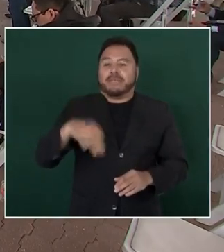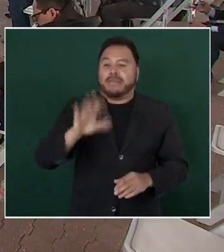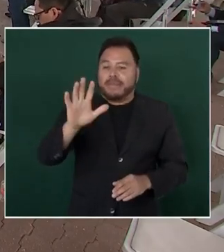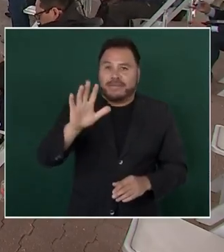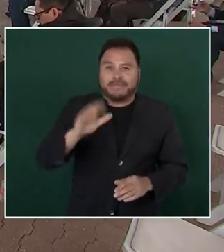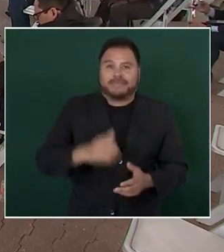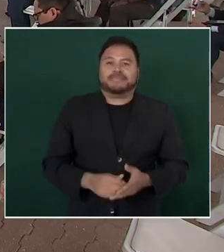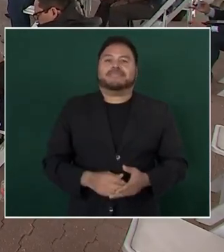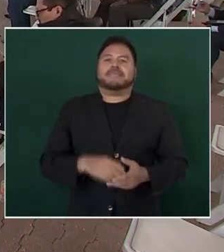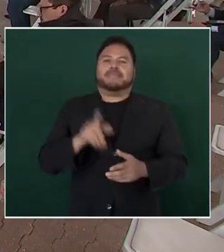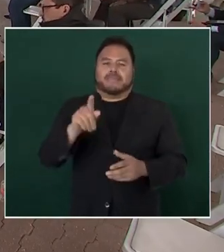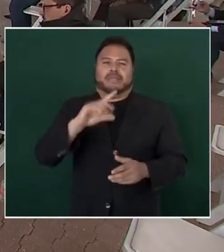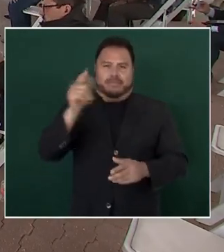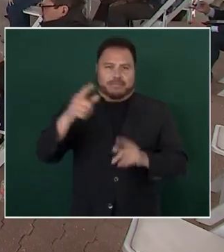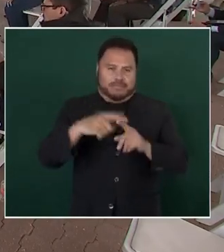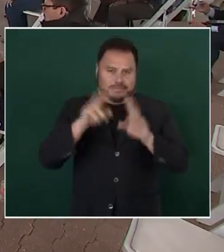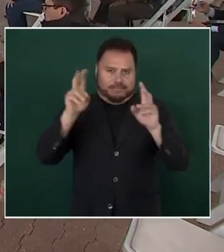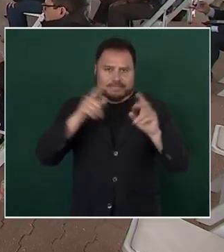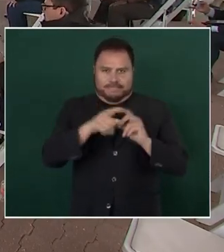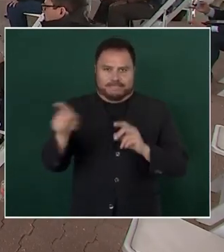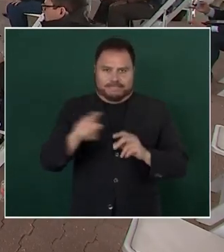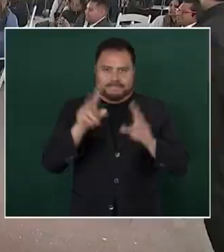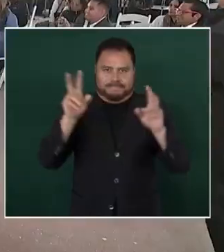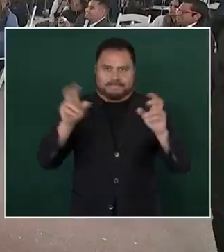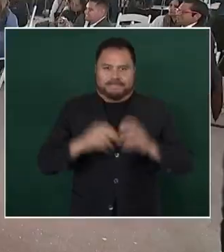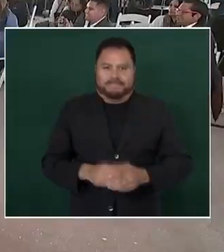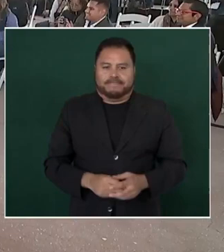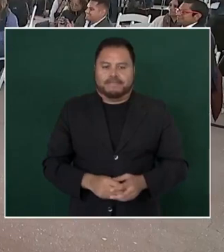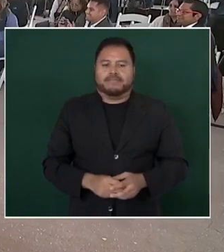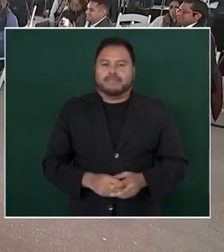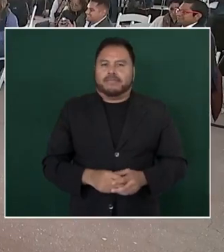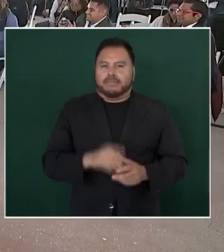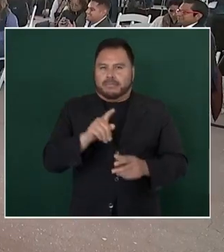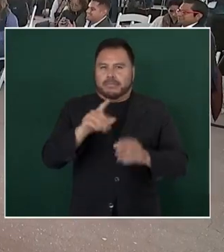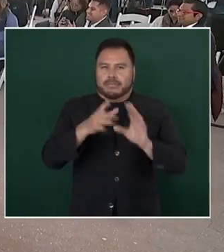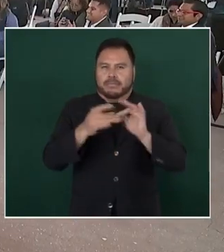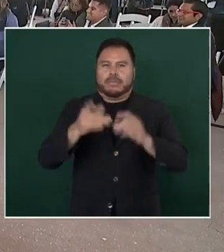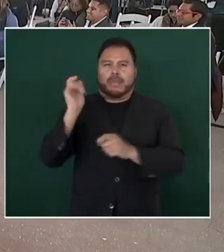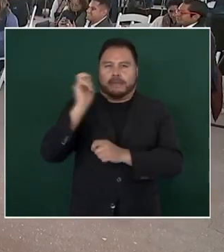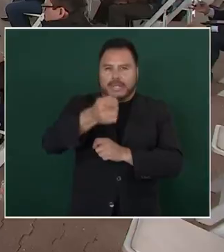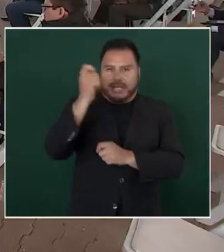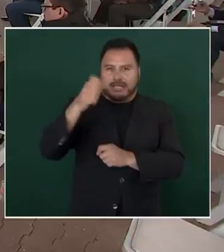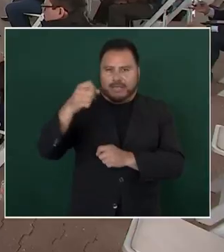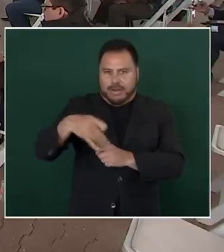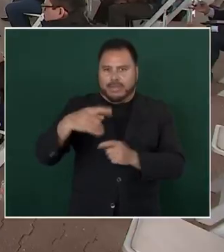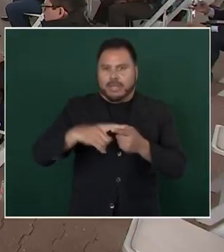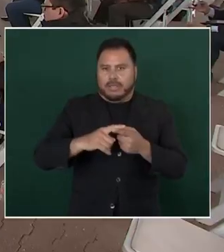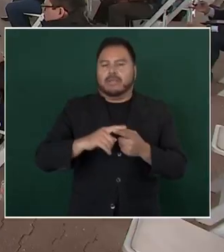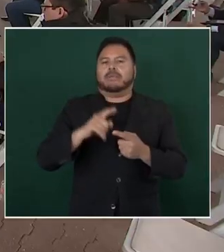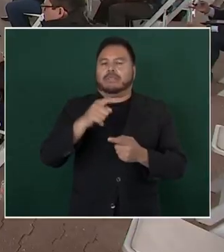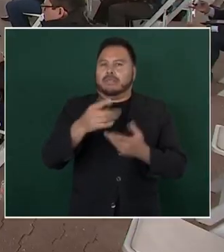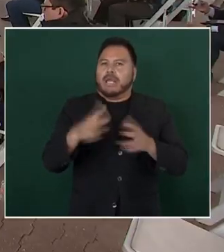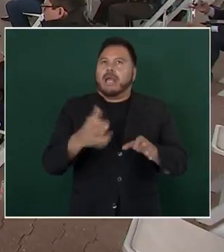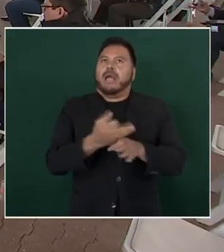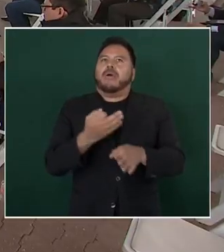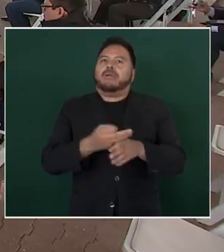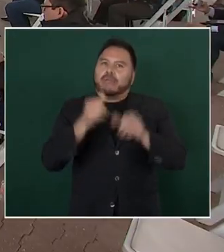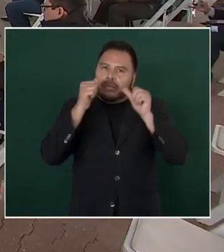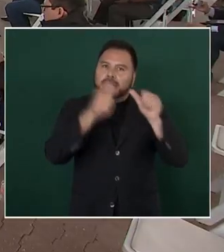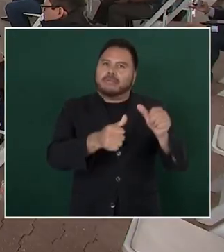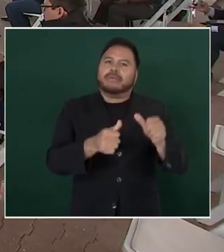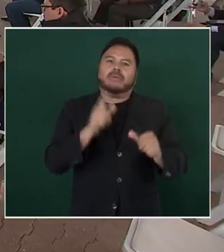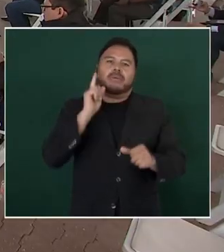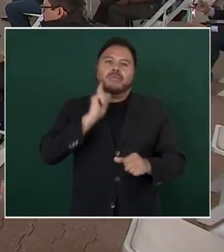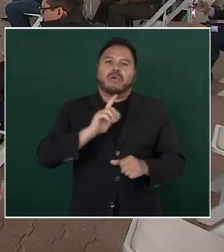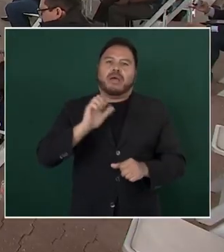San Felipe. Me lo deja de tarea los dos. Casos. Lo de la pesca, que se lo está atendiendo el